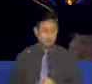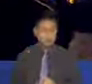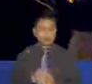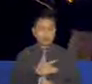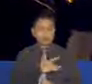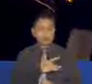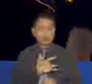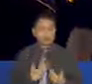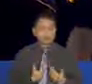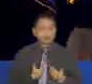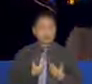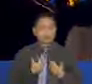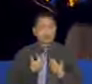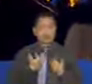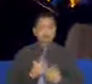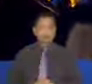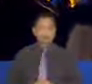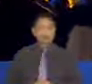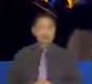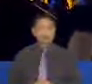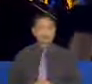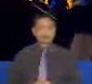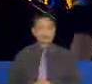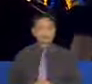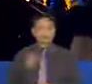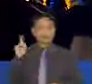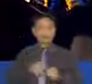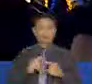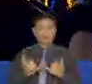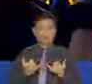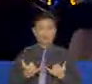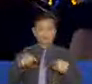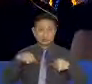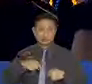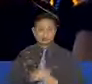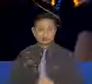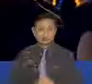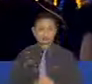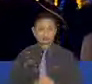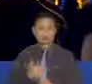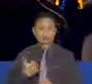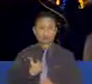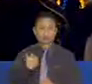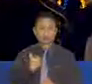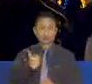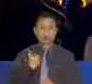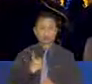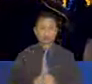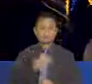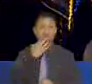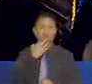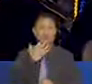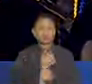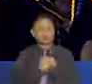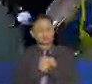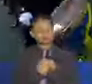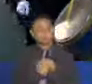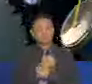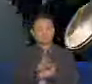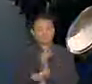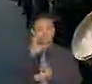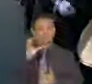enorgullecen de hecho de mantener hasta el momento el orgullo y los colores por nuestra institución